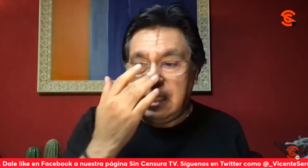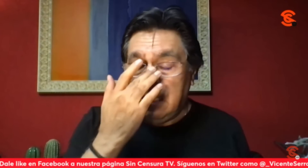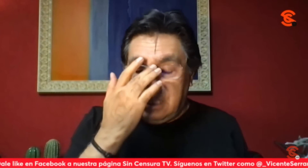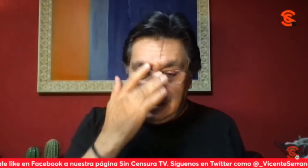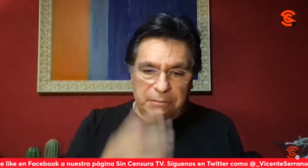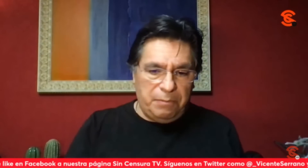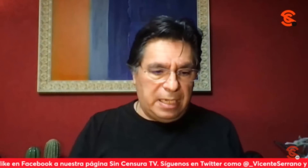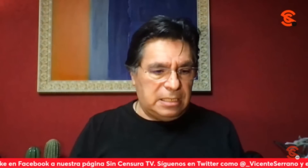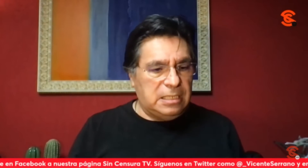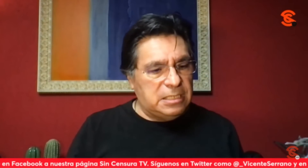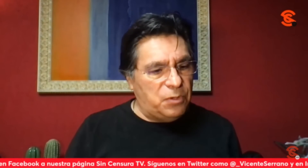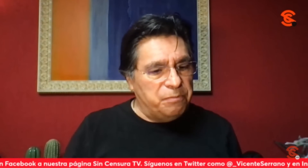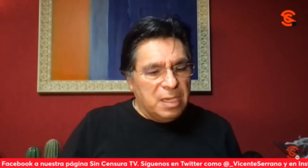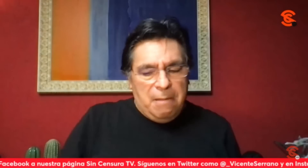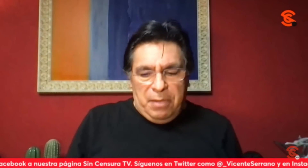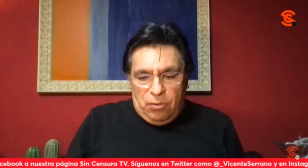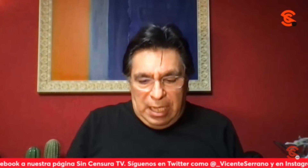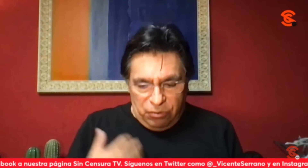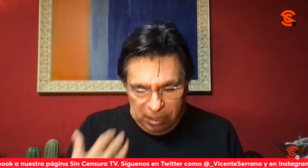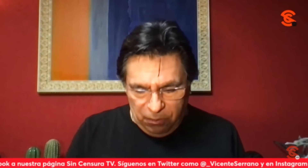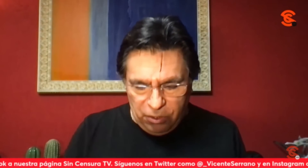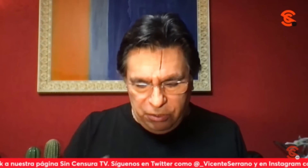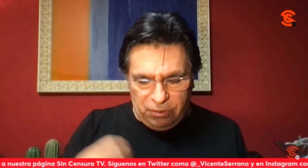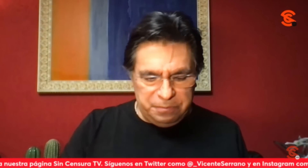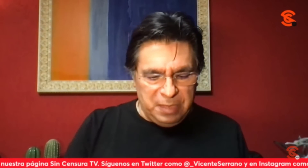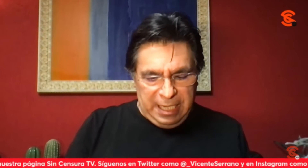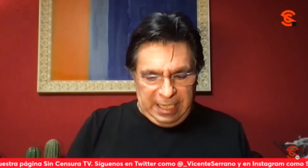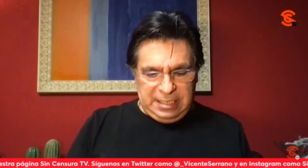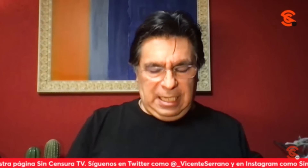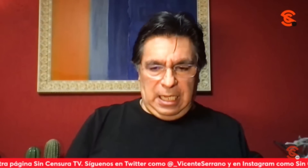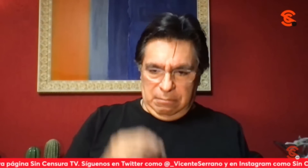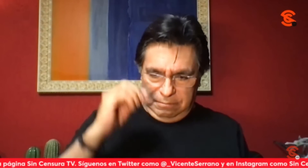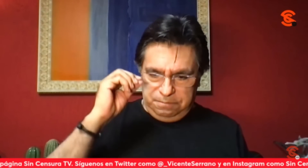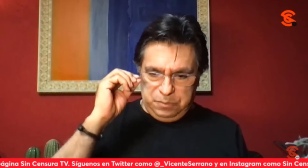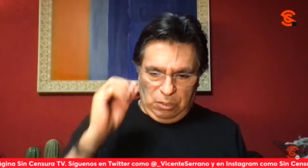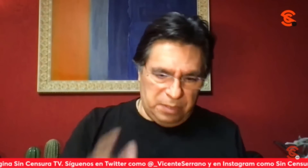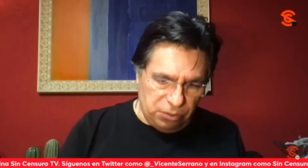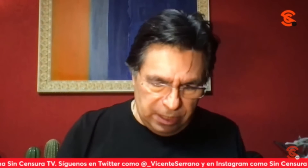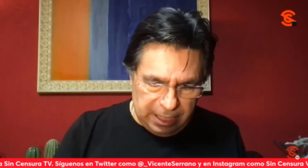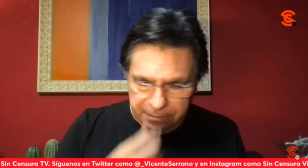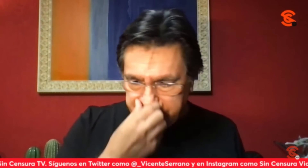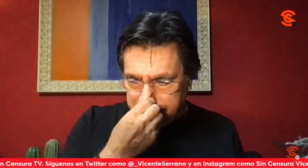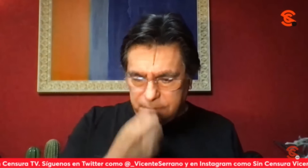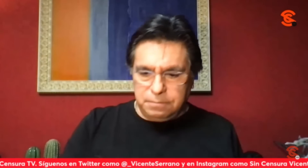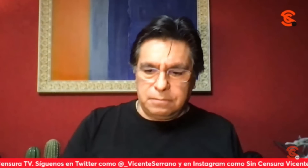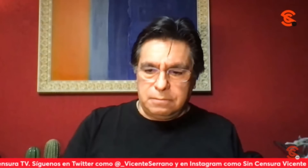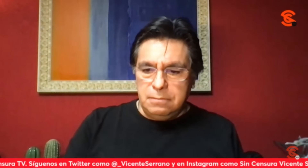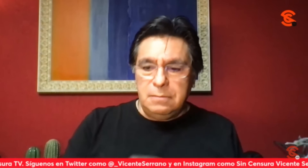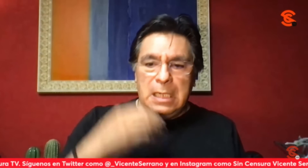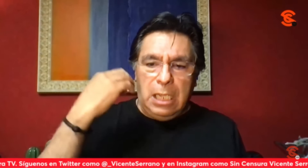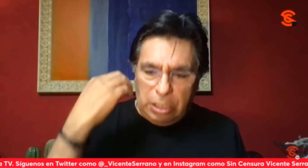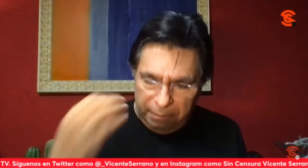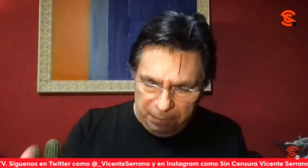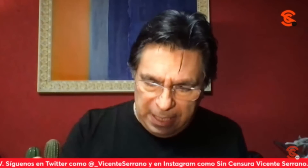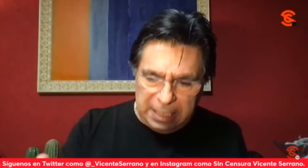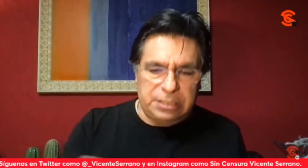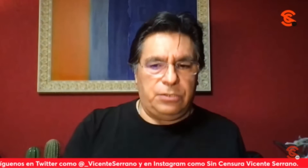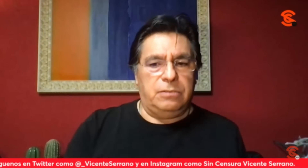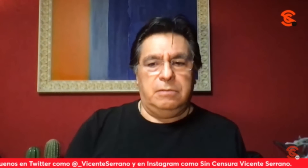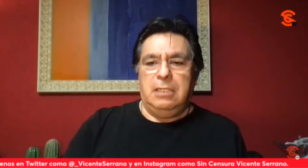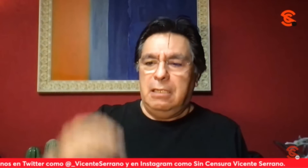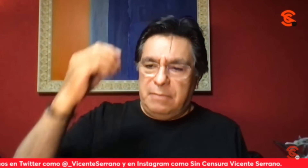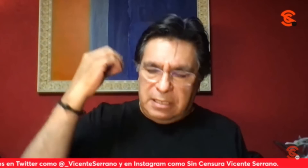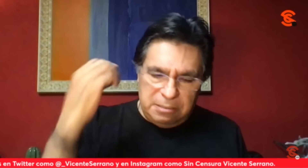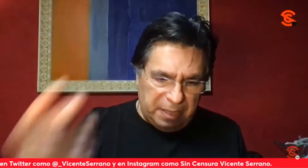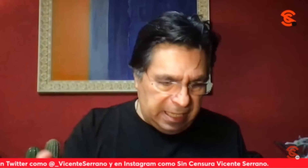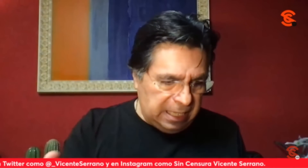en ese bipartidismo, pero a donde voy yo es que López Dóriga, Riva